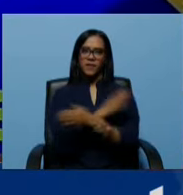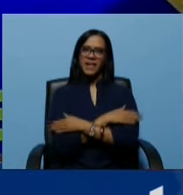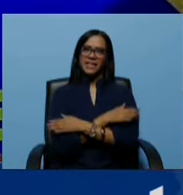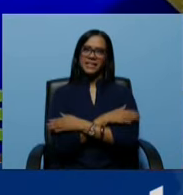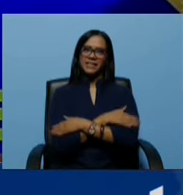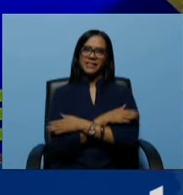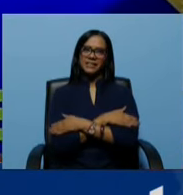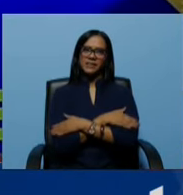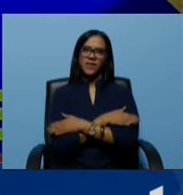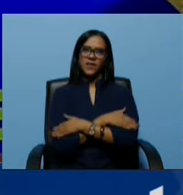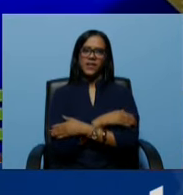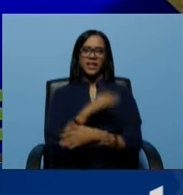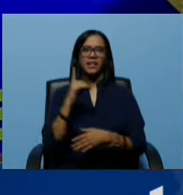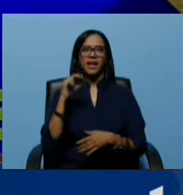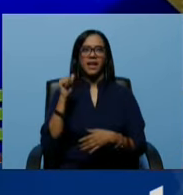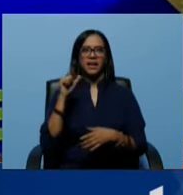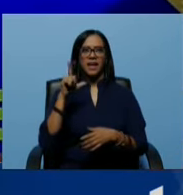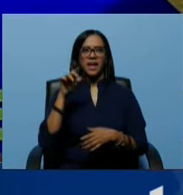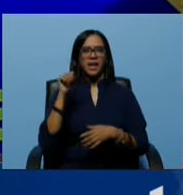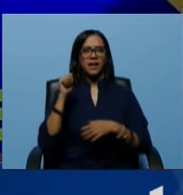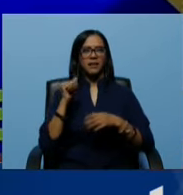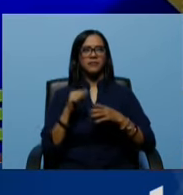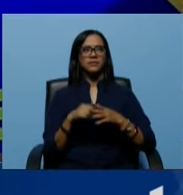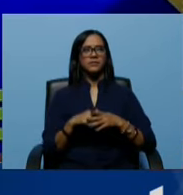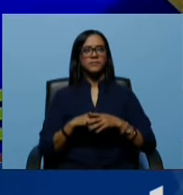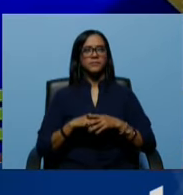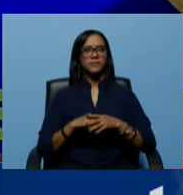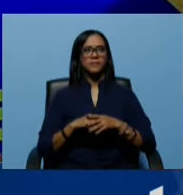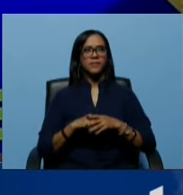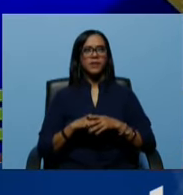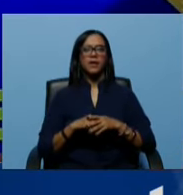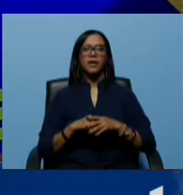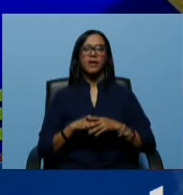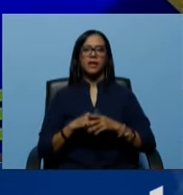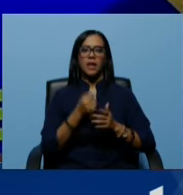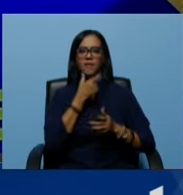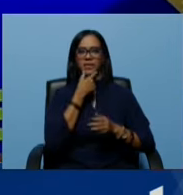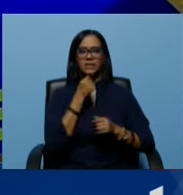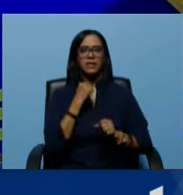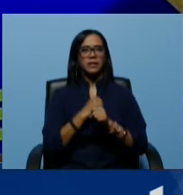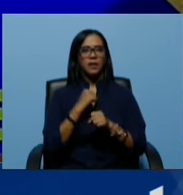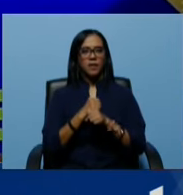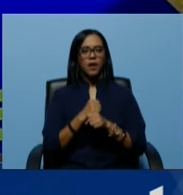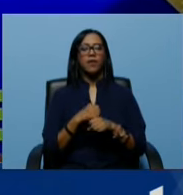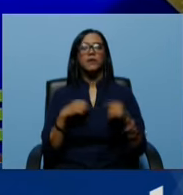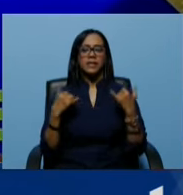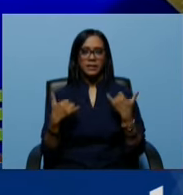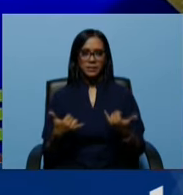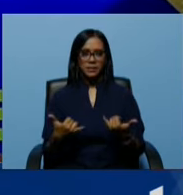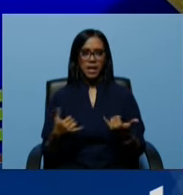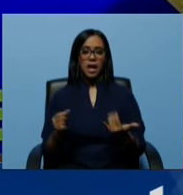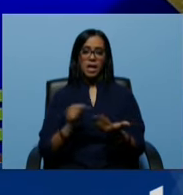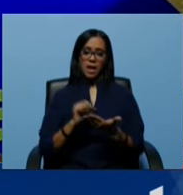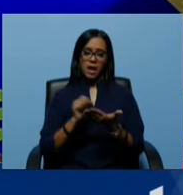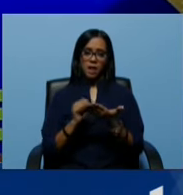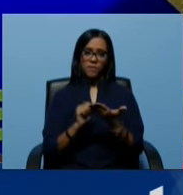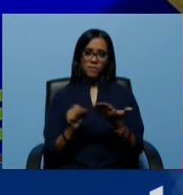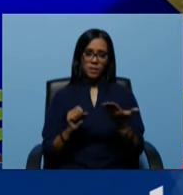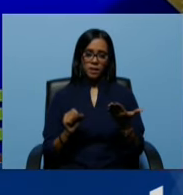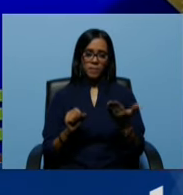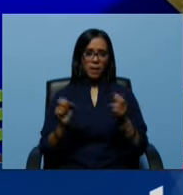Felicitaciones, Daniela Desiré, que facilita el trabajo que ya en la firma Marca